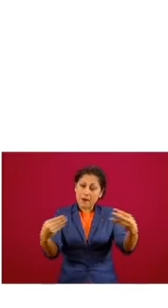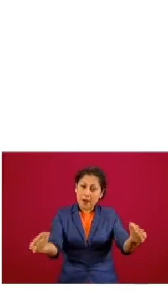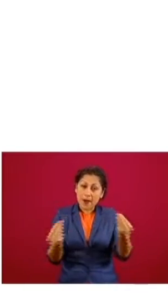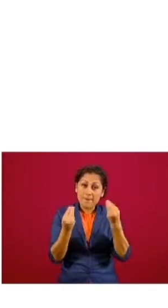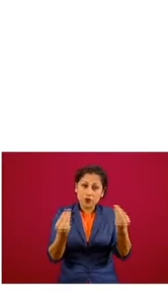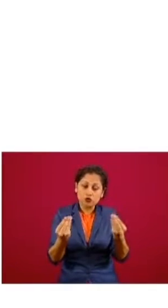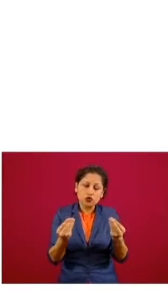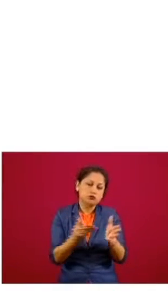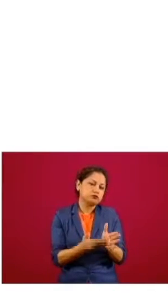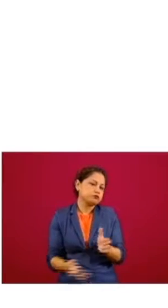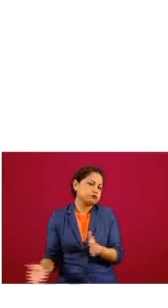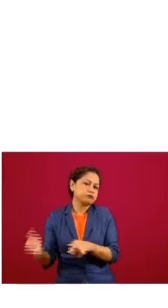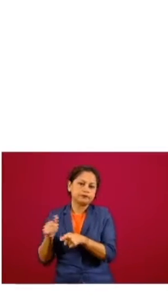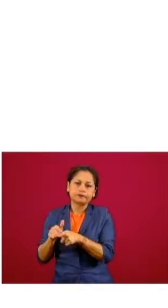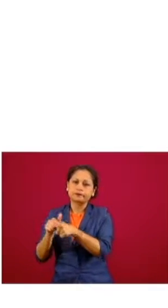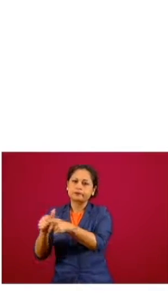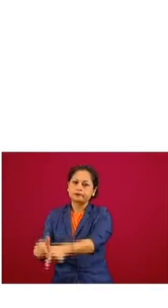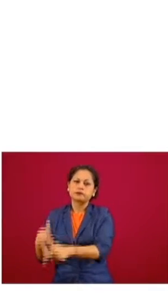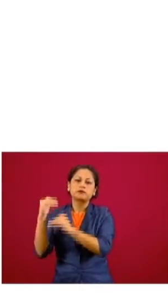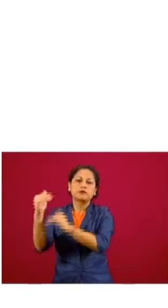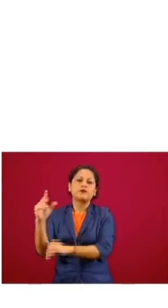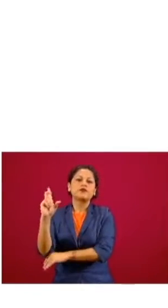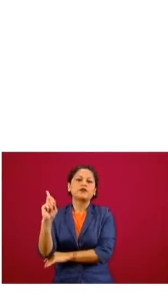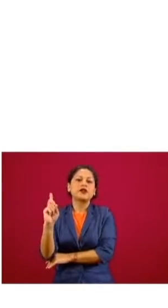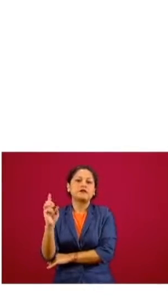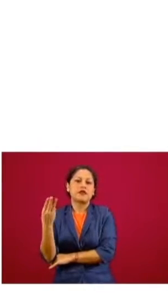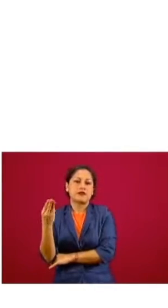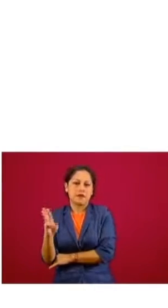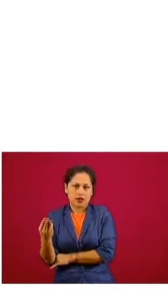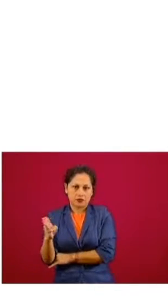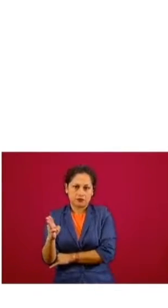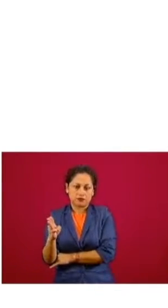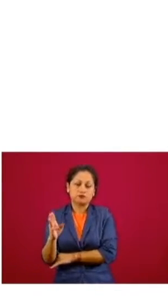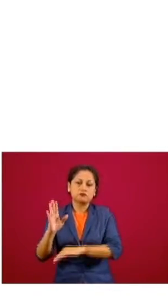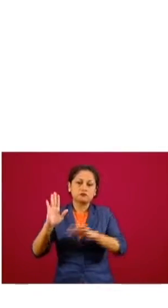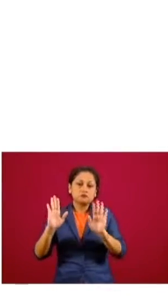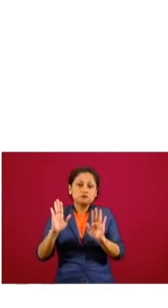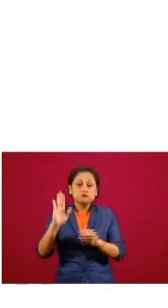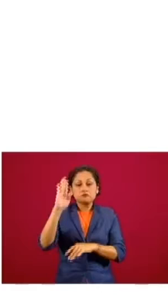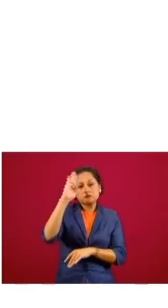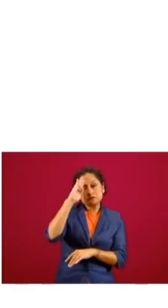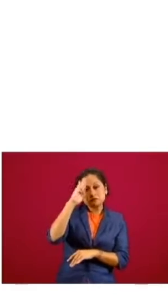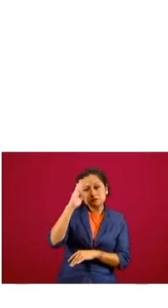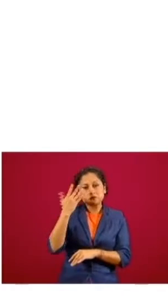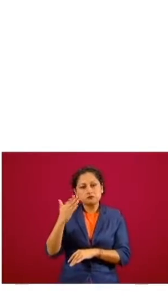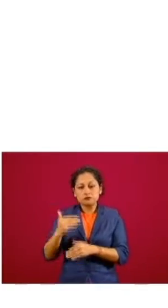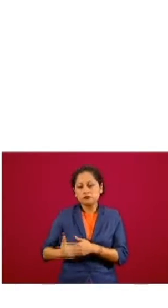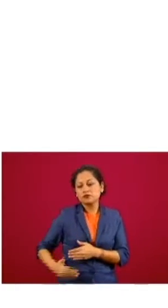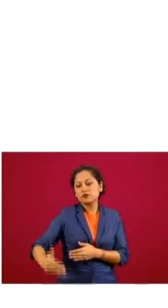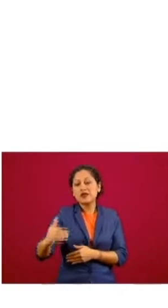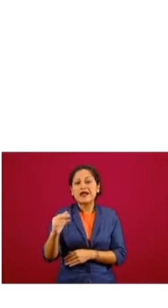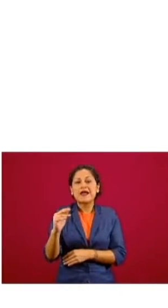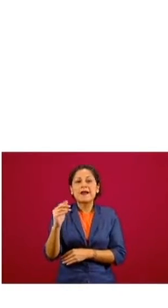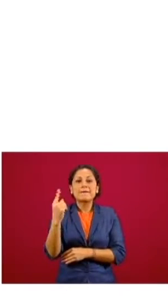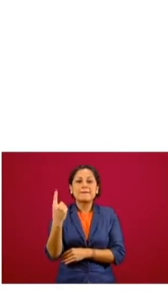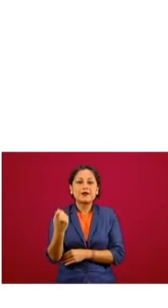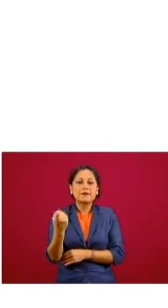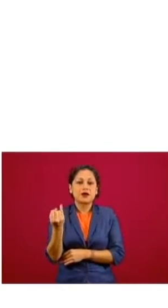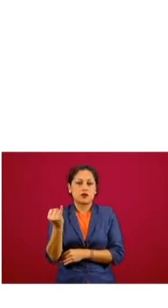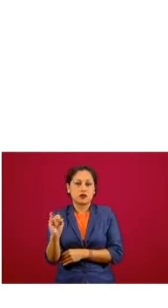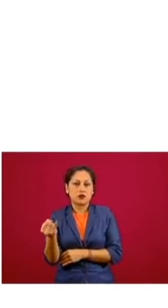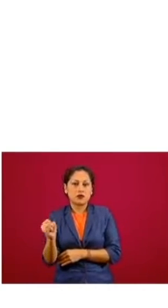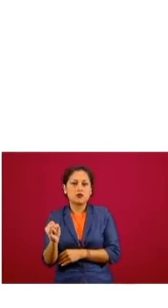mayo y en todos los casos el 1 de junio ya recuperamos de una manera escalonada, de una